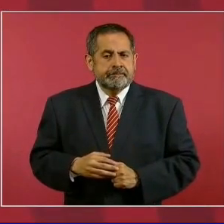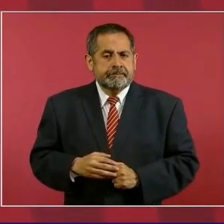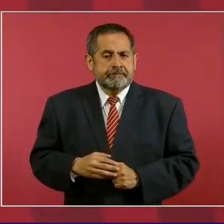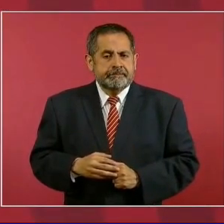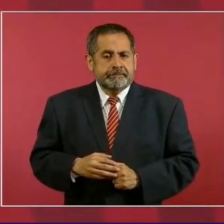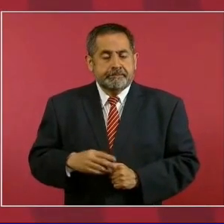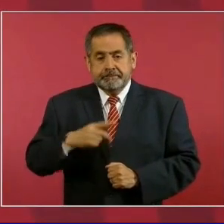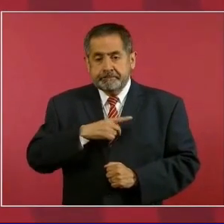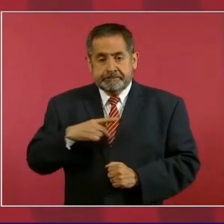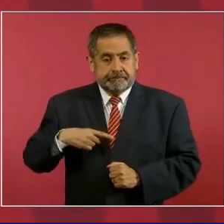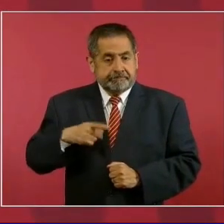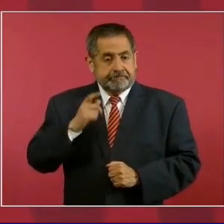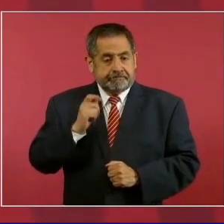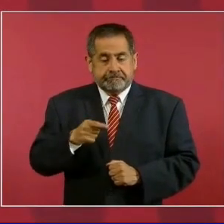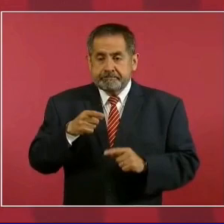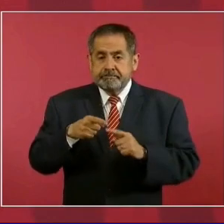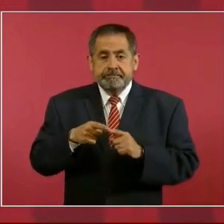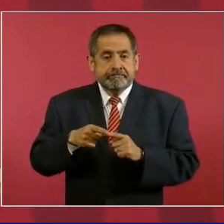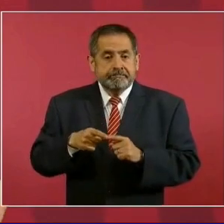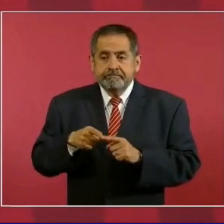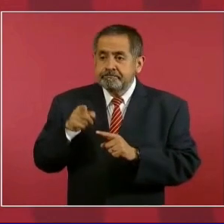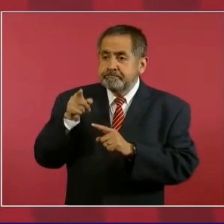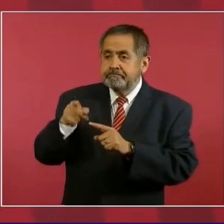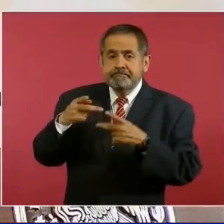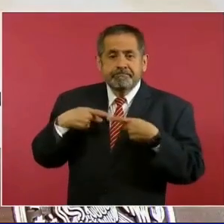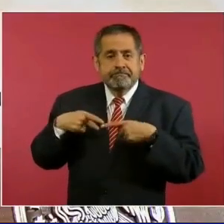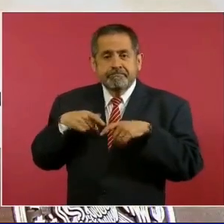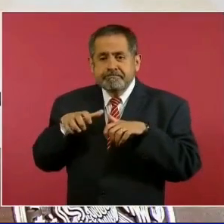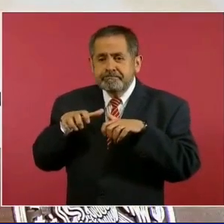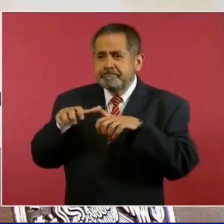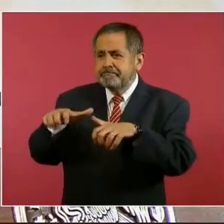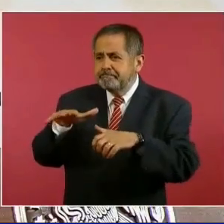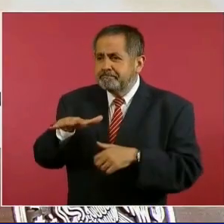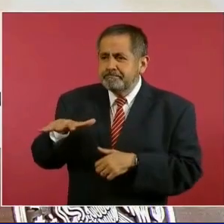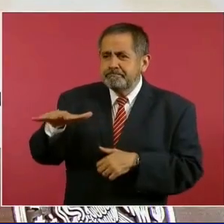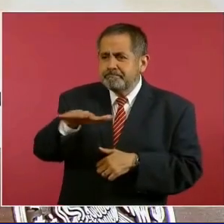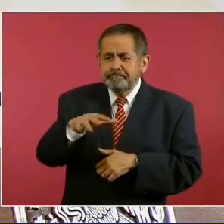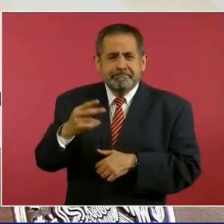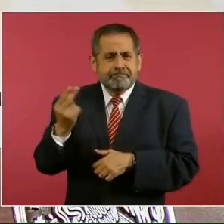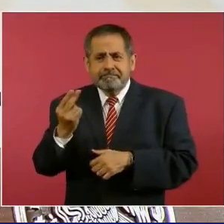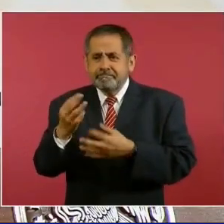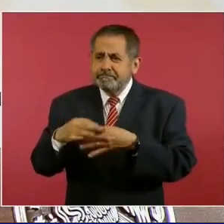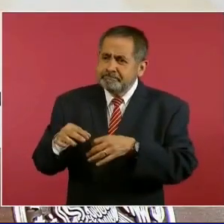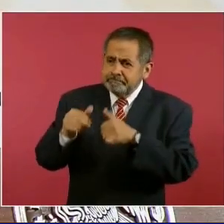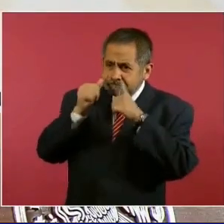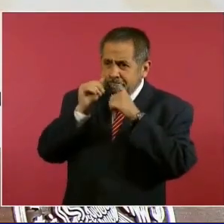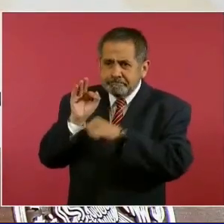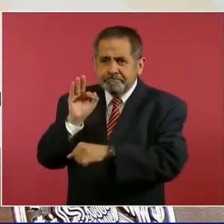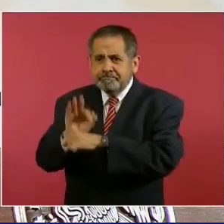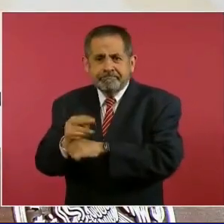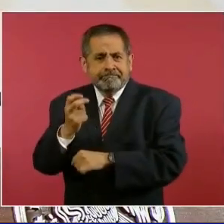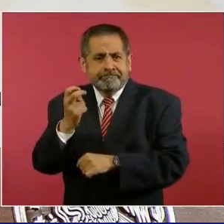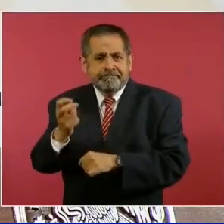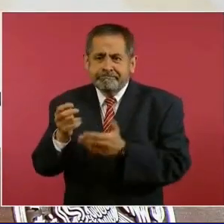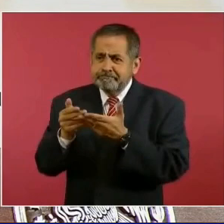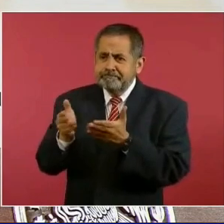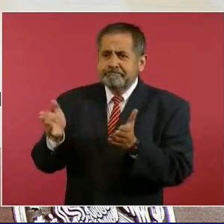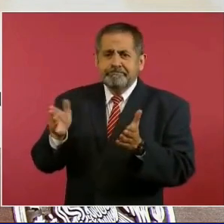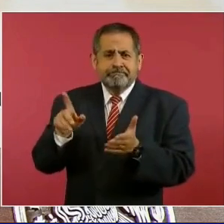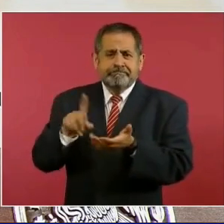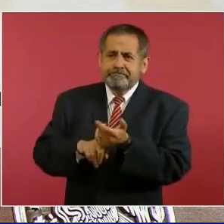es el interés público, los negocios públicos, todo lo